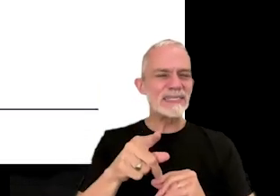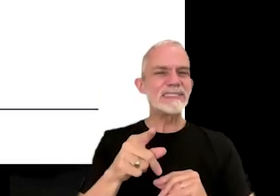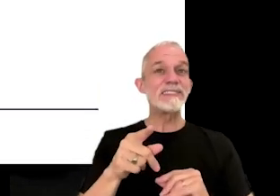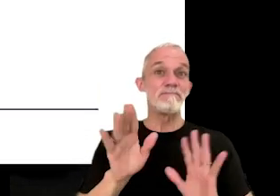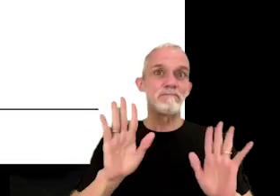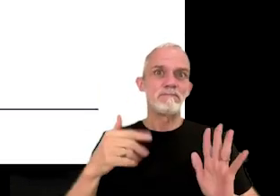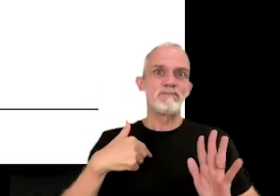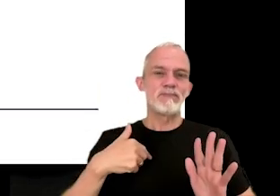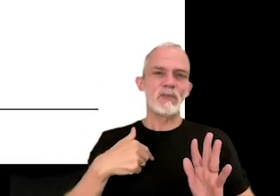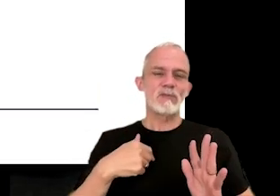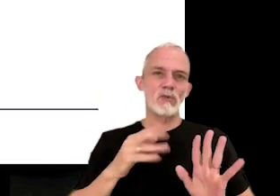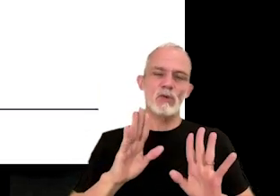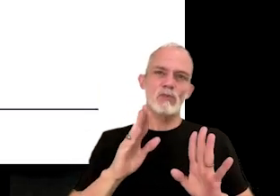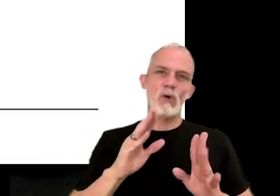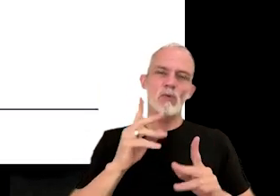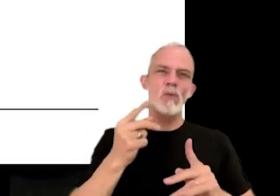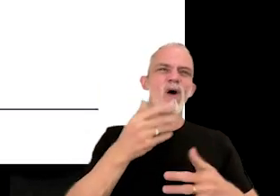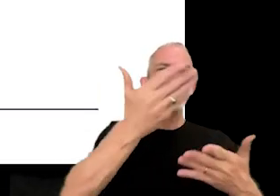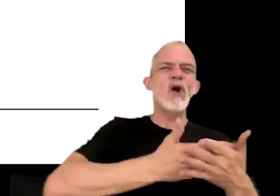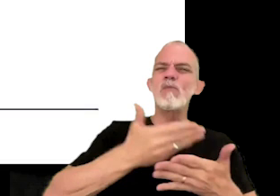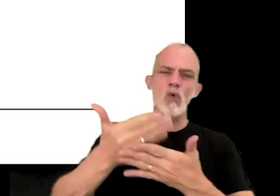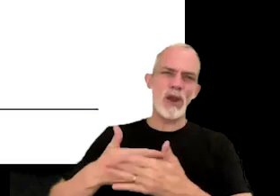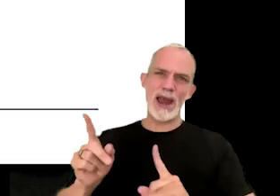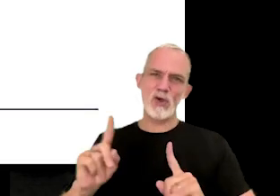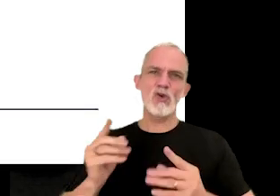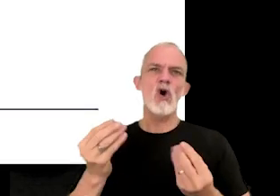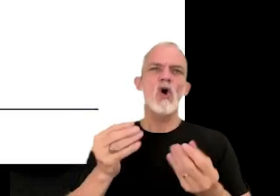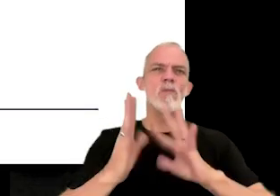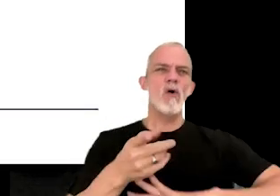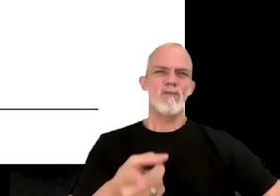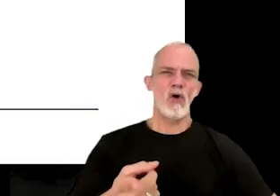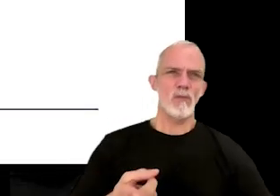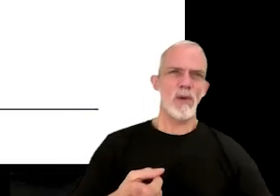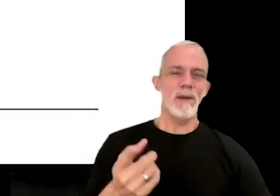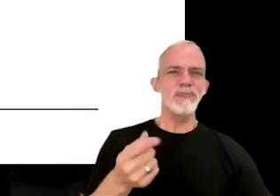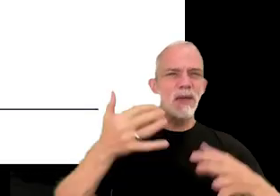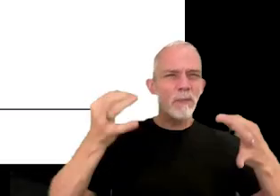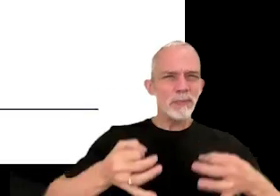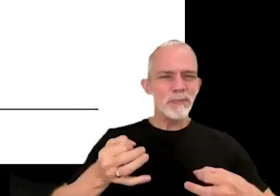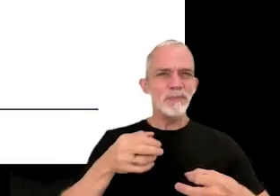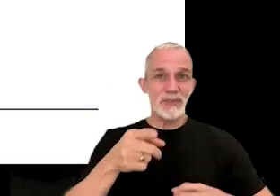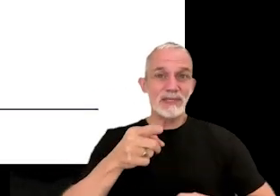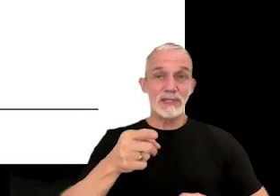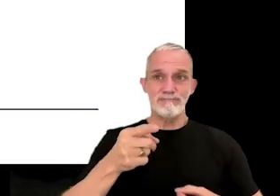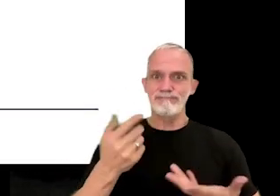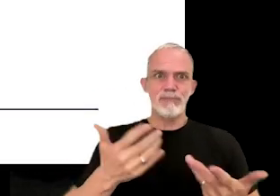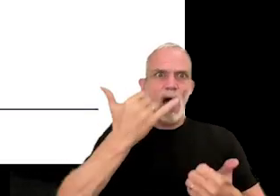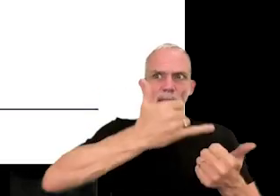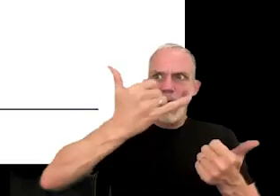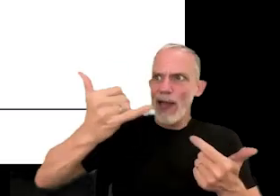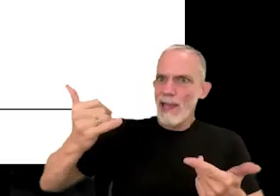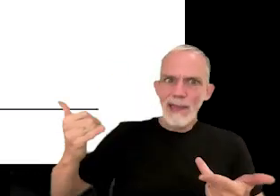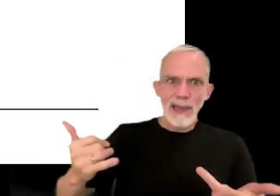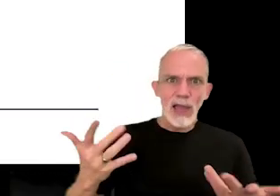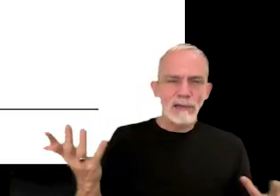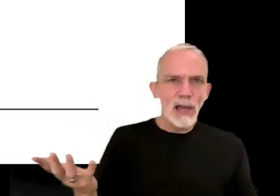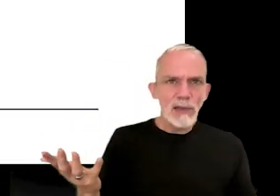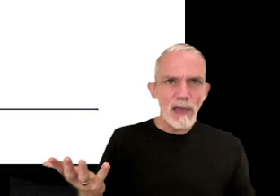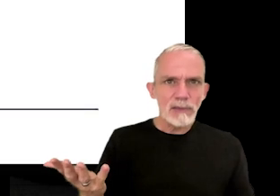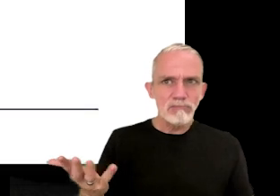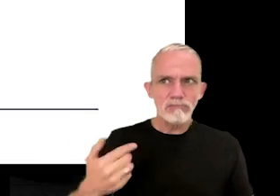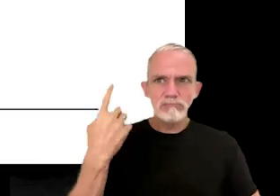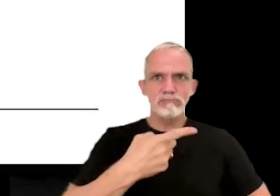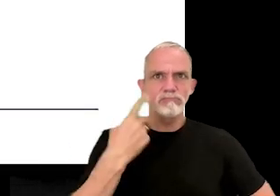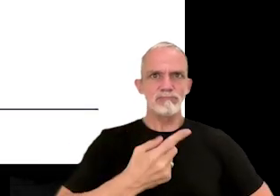nivel teórico, ya no con los formularios, es específicamente este universo que lo